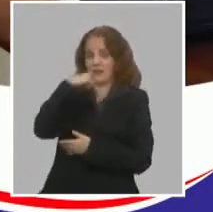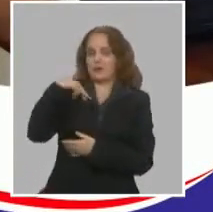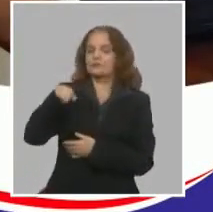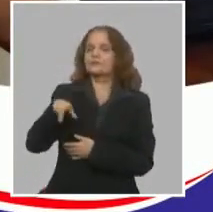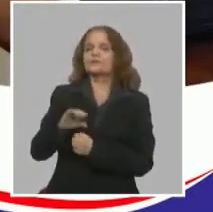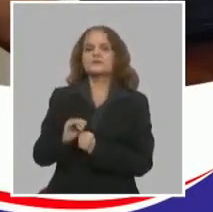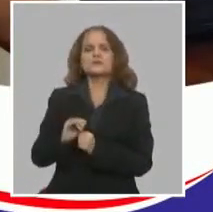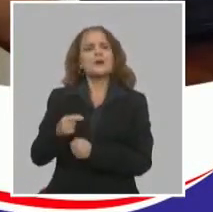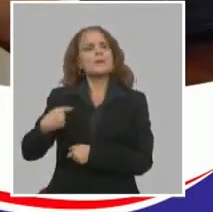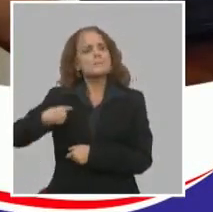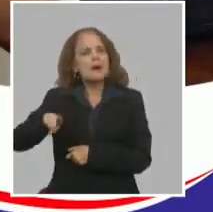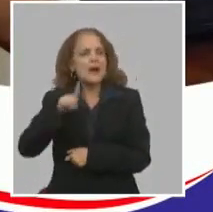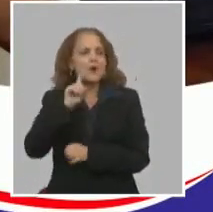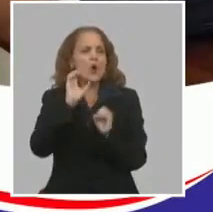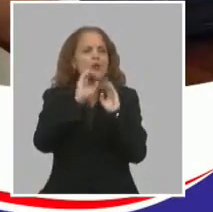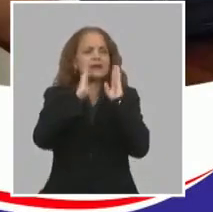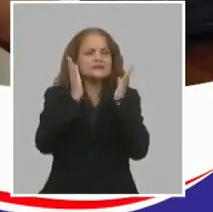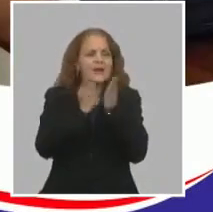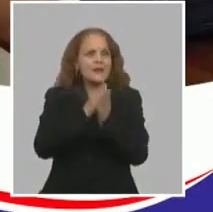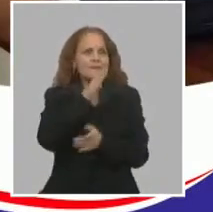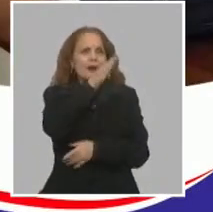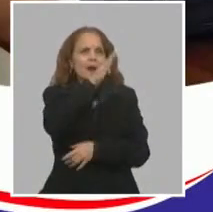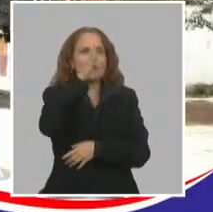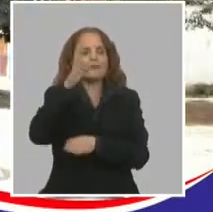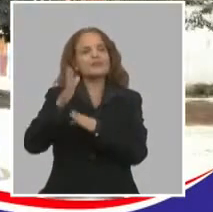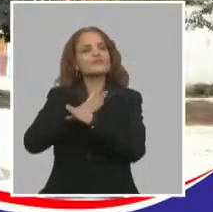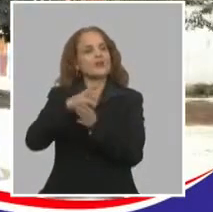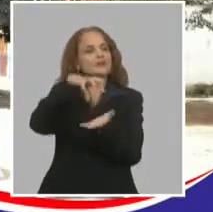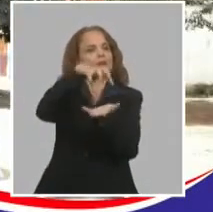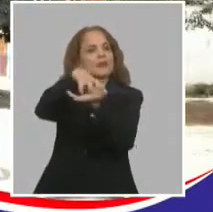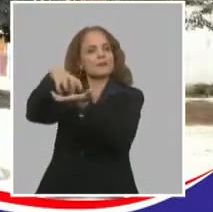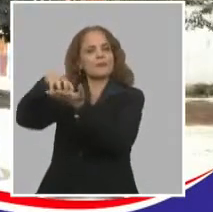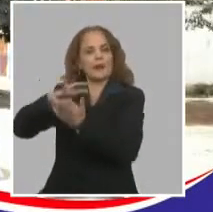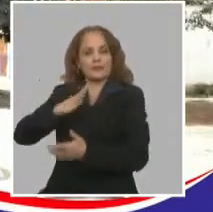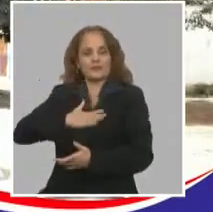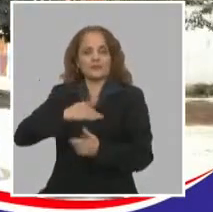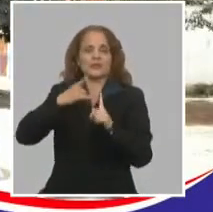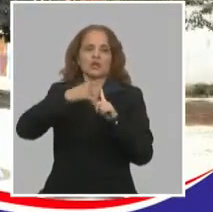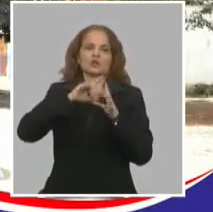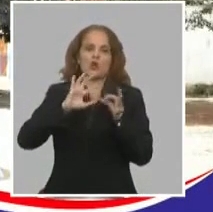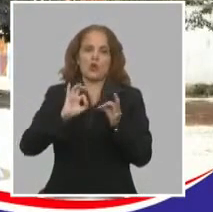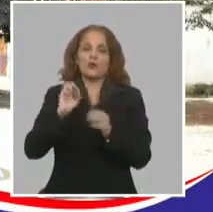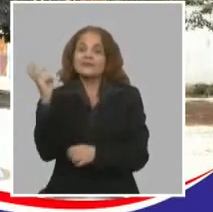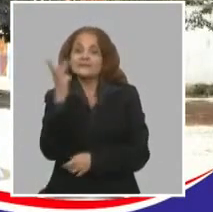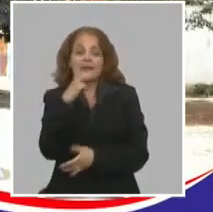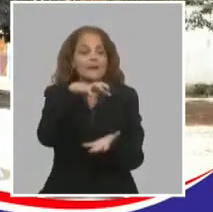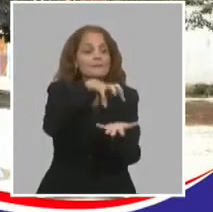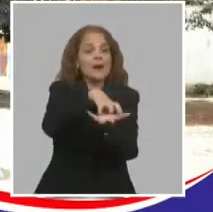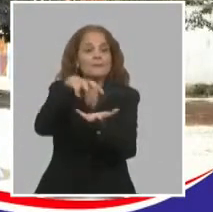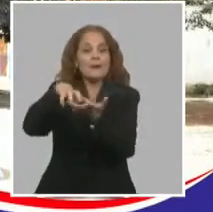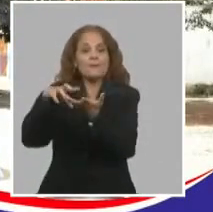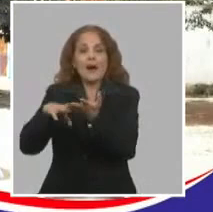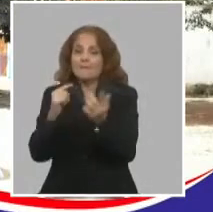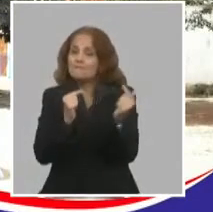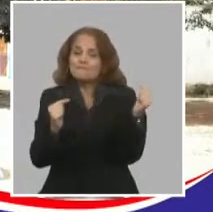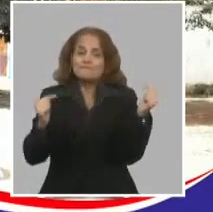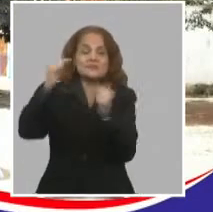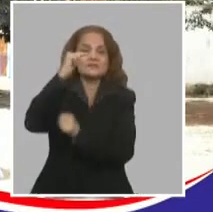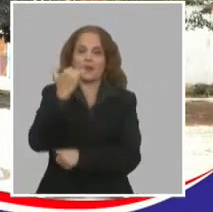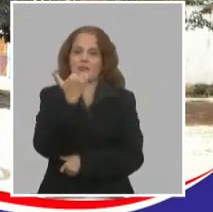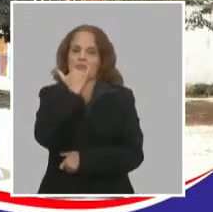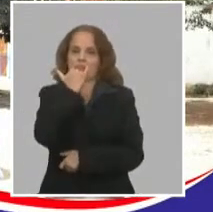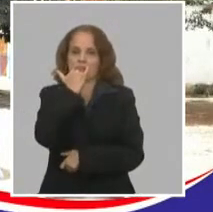de trabajo al resto del país, a las tres regiones donde mayor afectación hay en ese momento por la